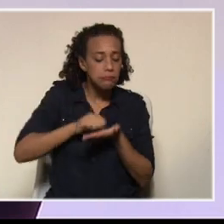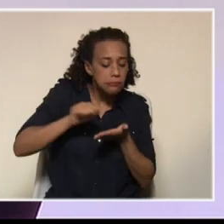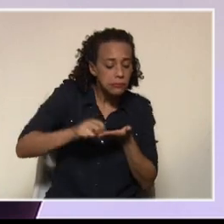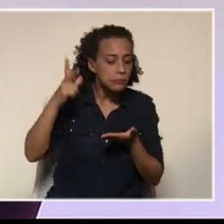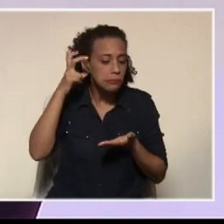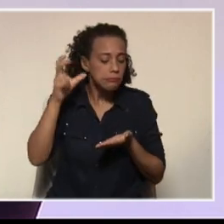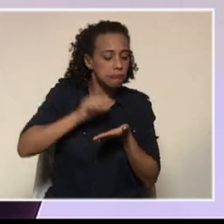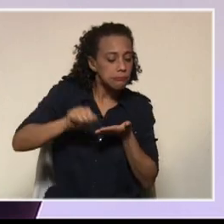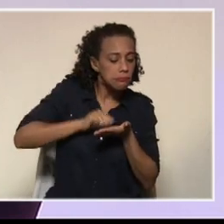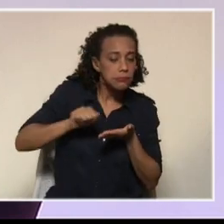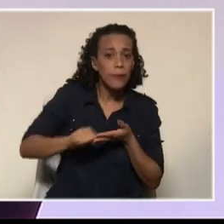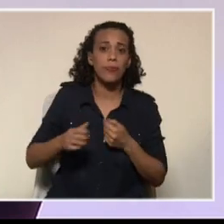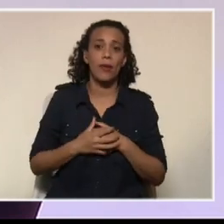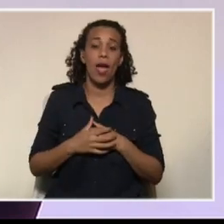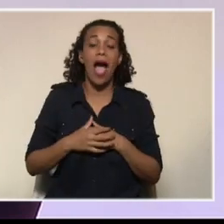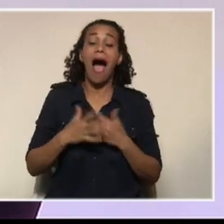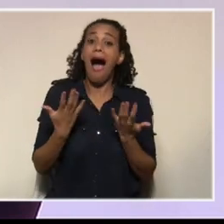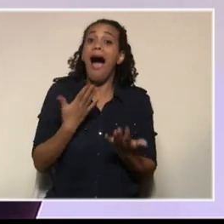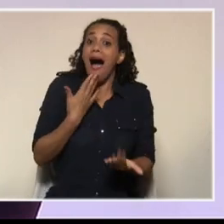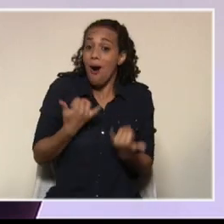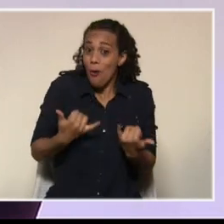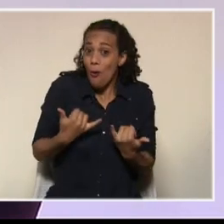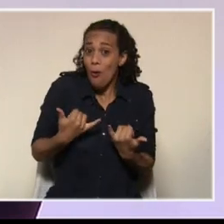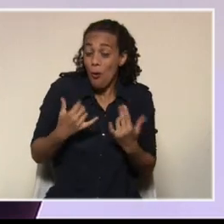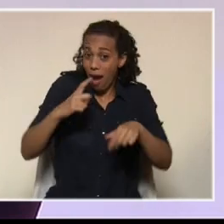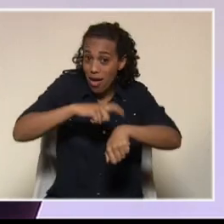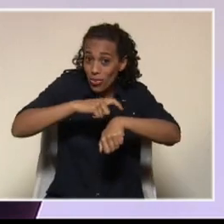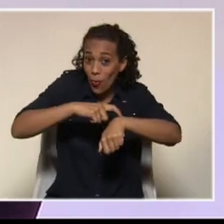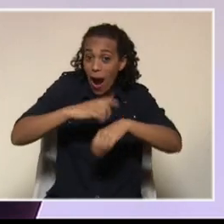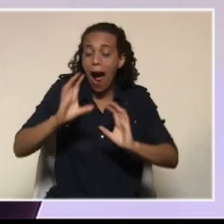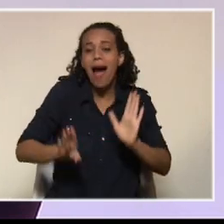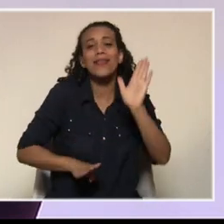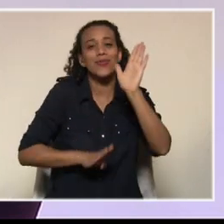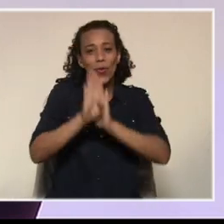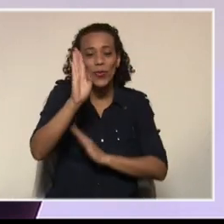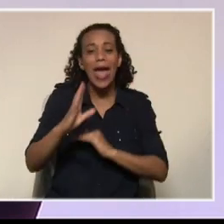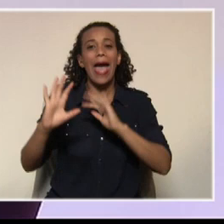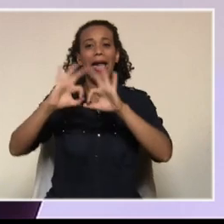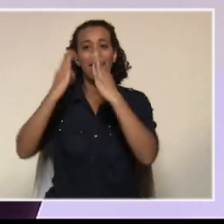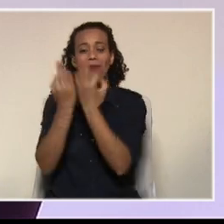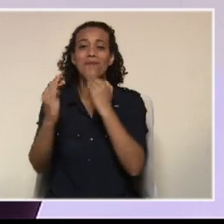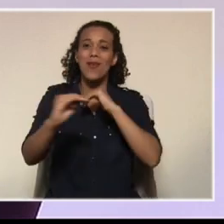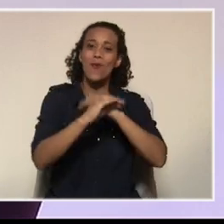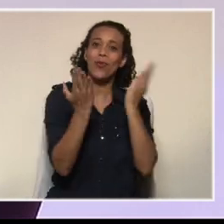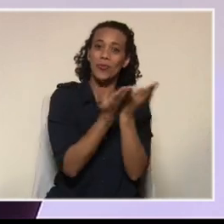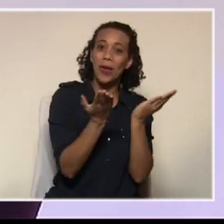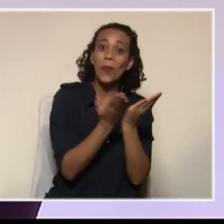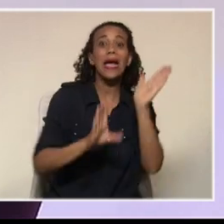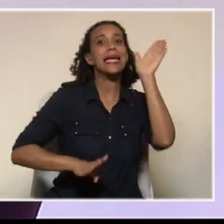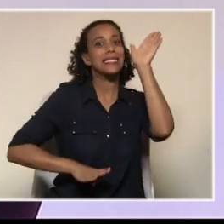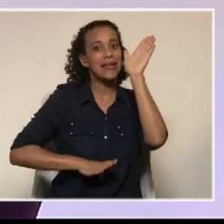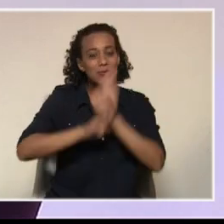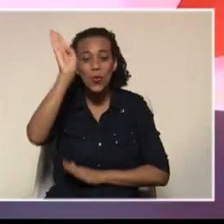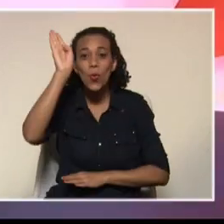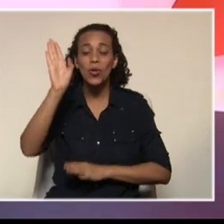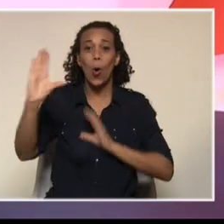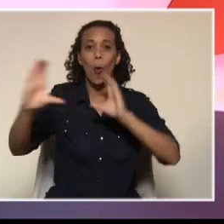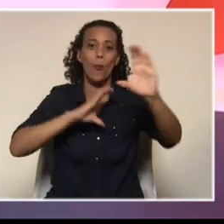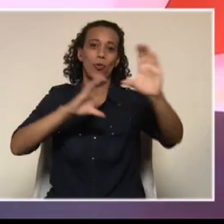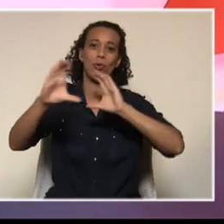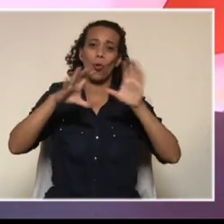a nuestro programa Cada Familia una Escuela, lo estamos desarrollando a nivel nacional con un medio de